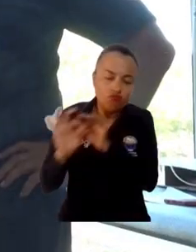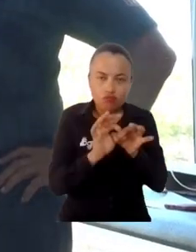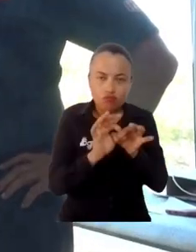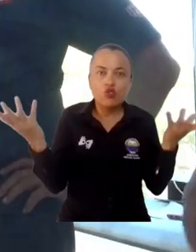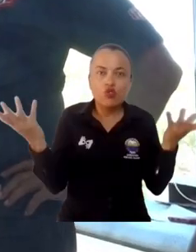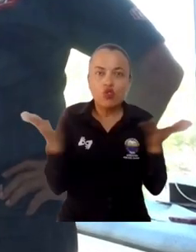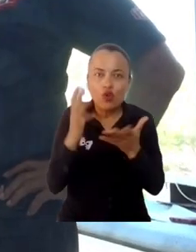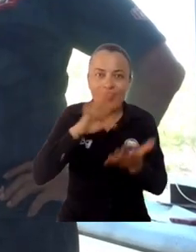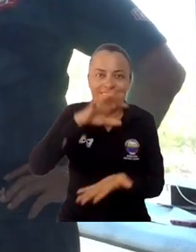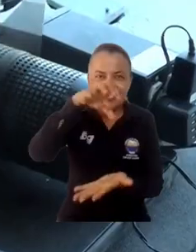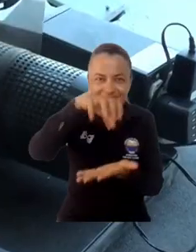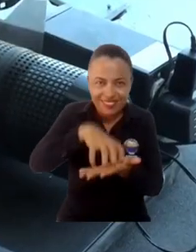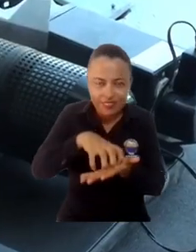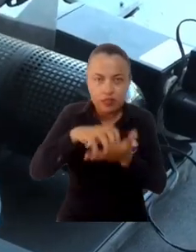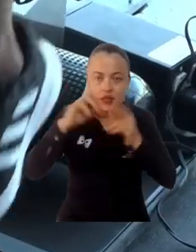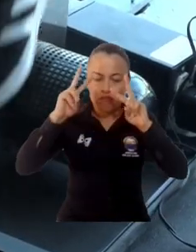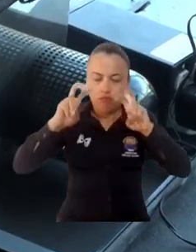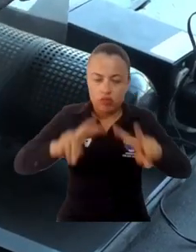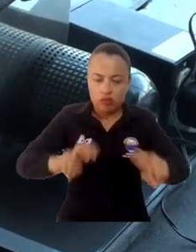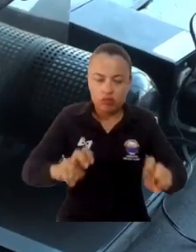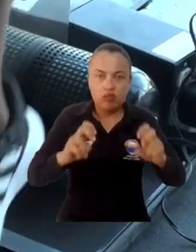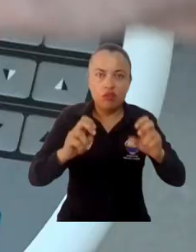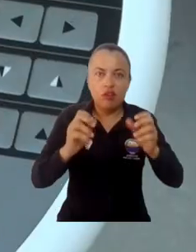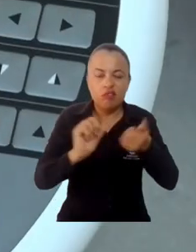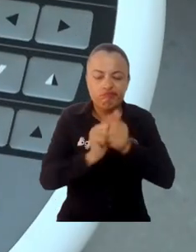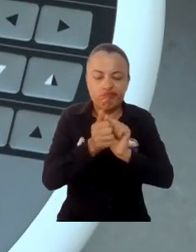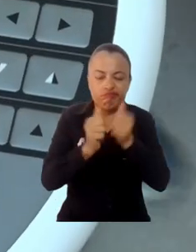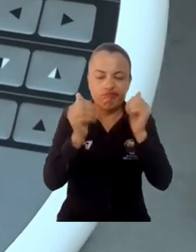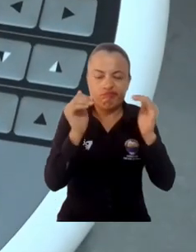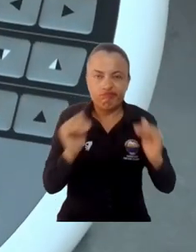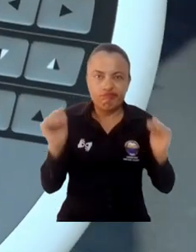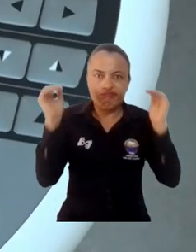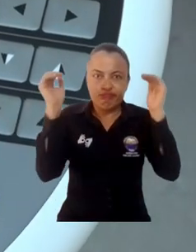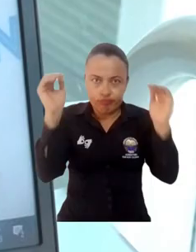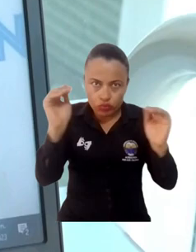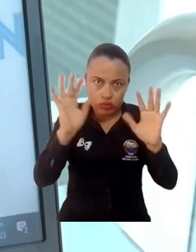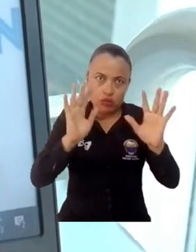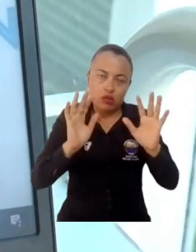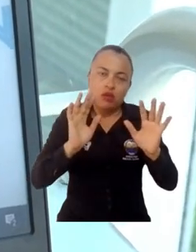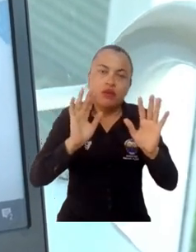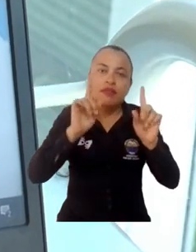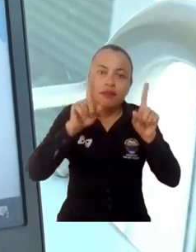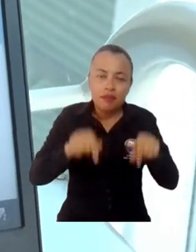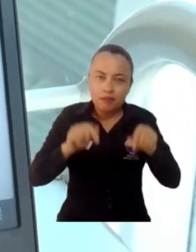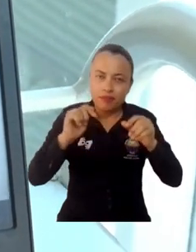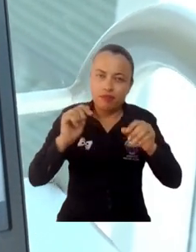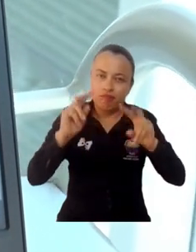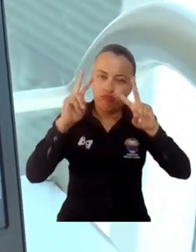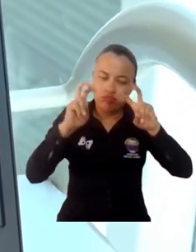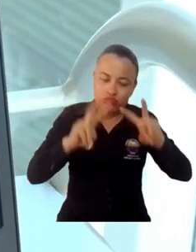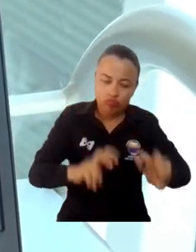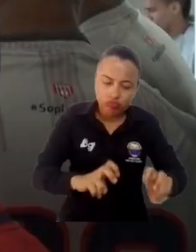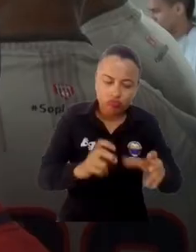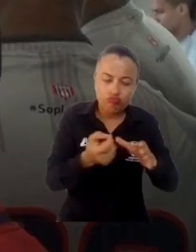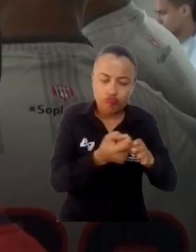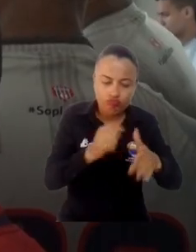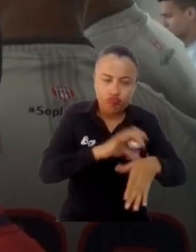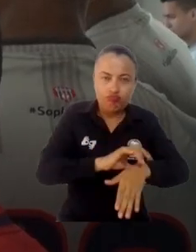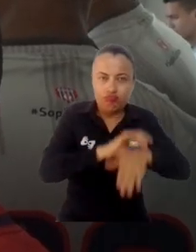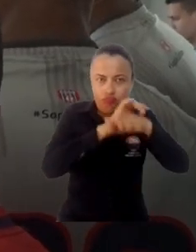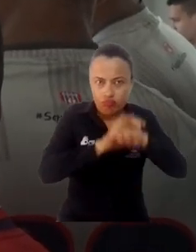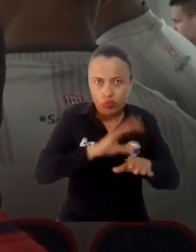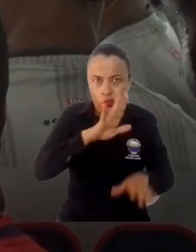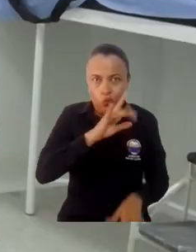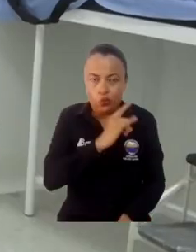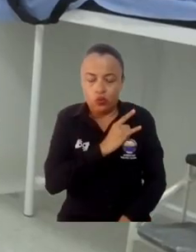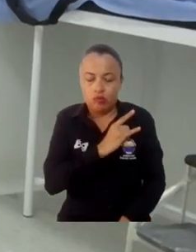La alianza se dio desde el Centro de Investigación en Alto Rendimiento Deportivo y Estudios Biomédicos de la Alma Mater, lugar que ofrece